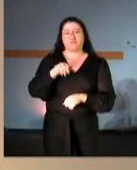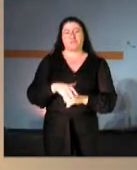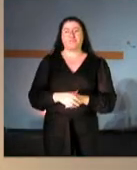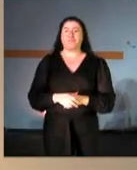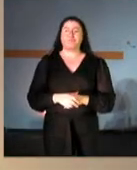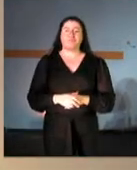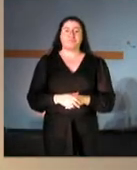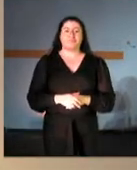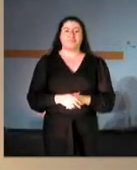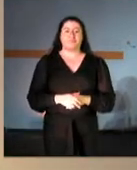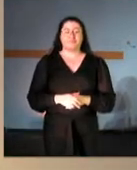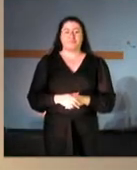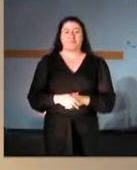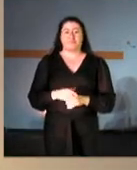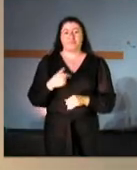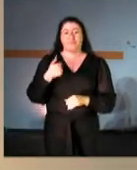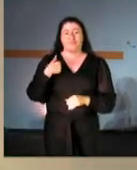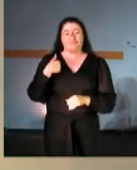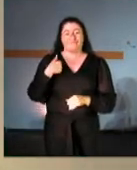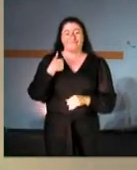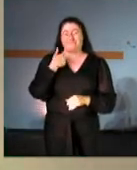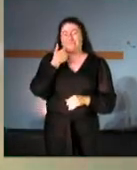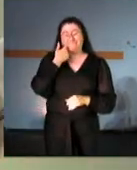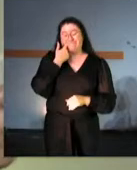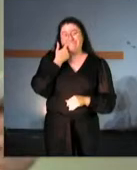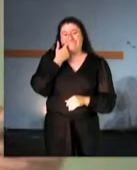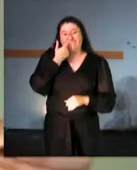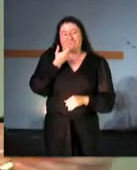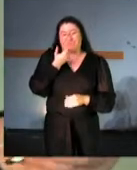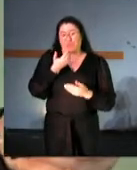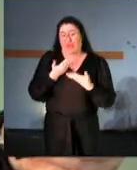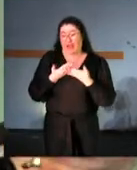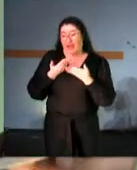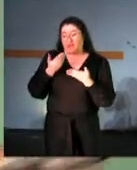cerrar sin recordar que